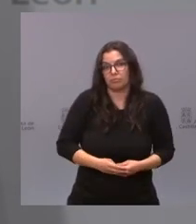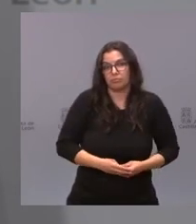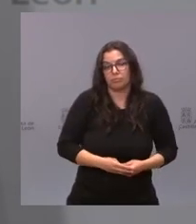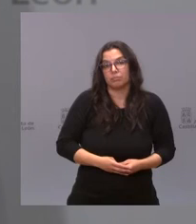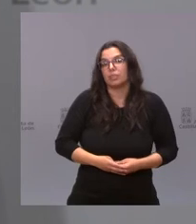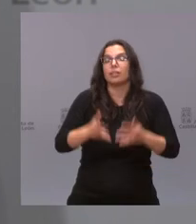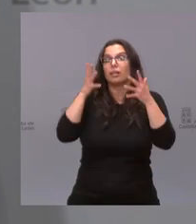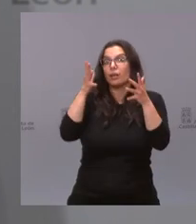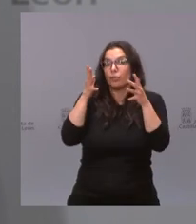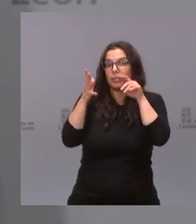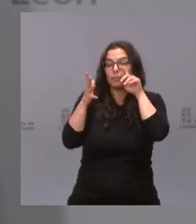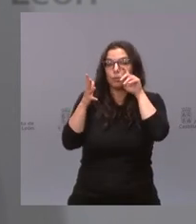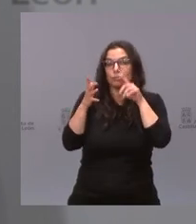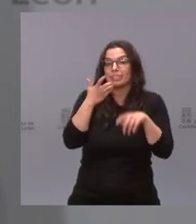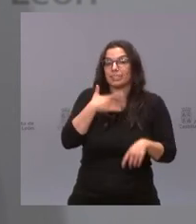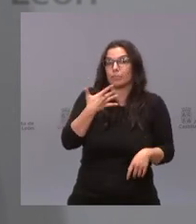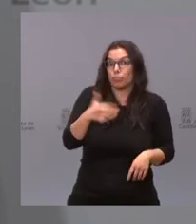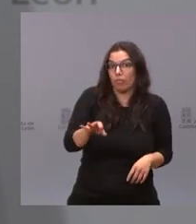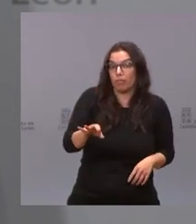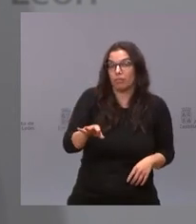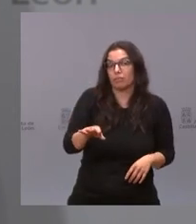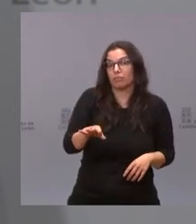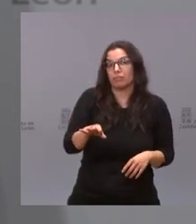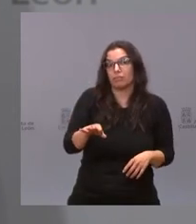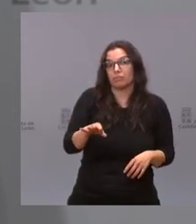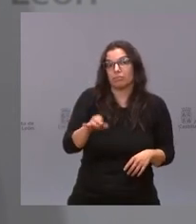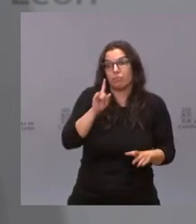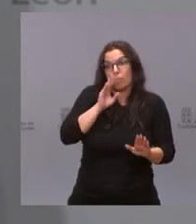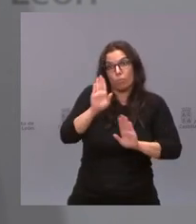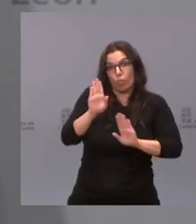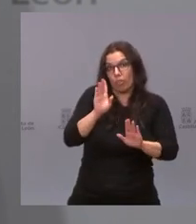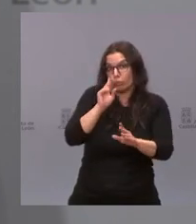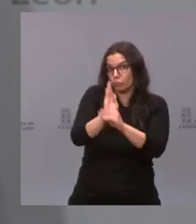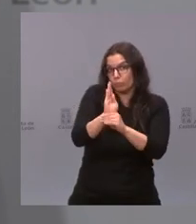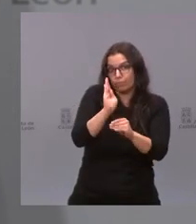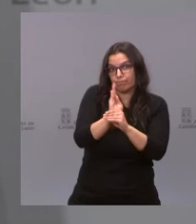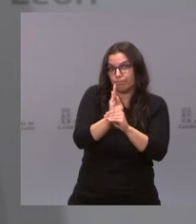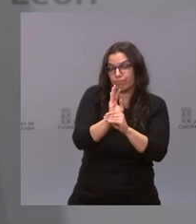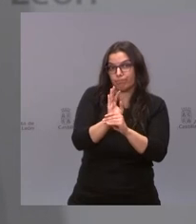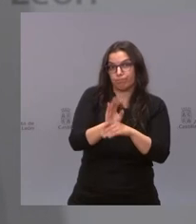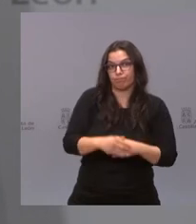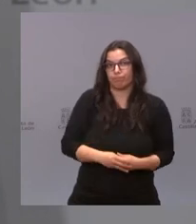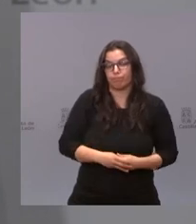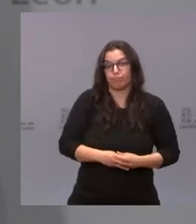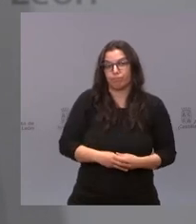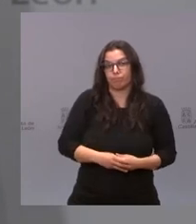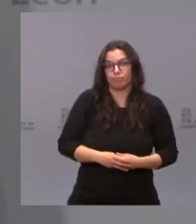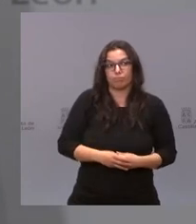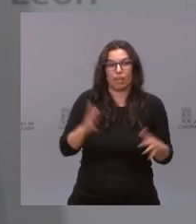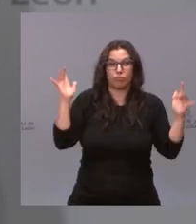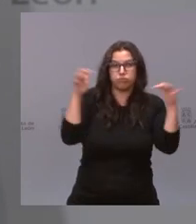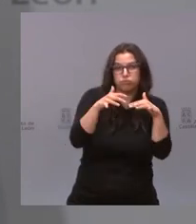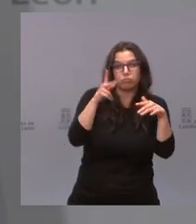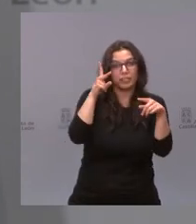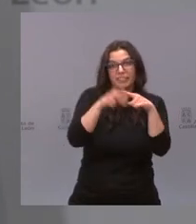mantener en la medida de lo posible la prudencia, mantener la prudencia y evitar